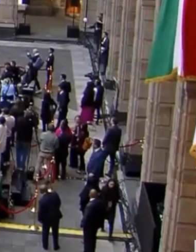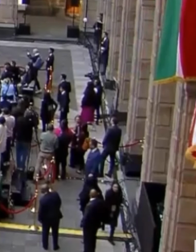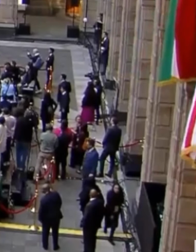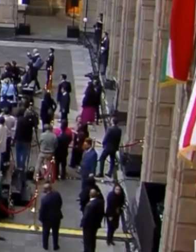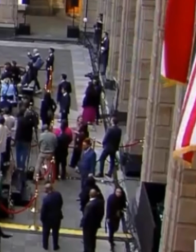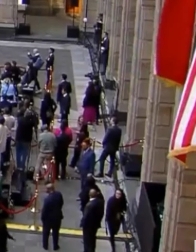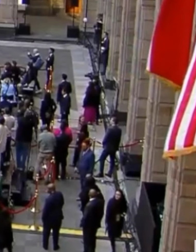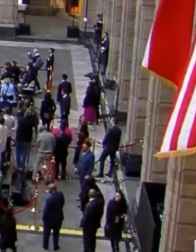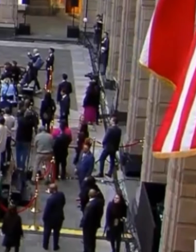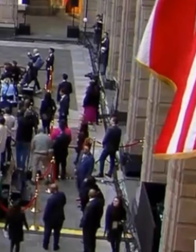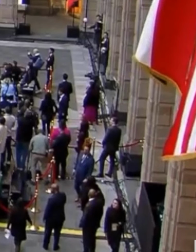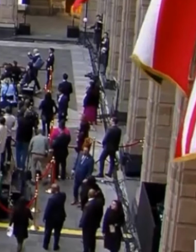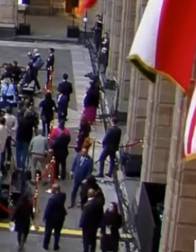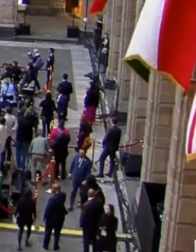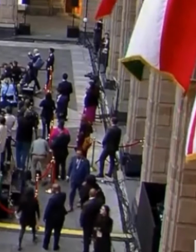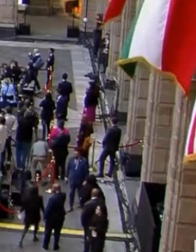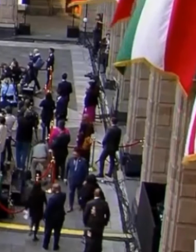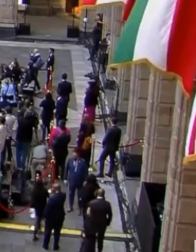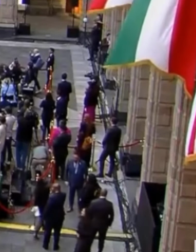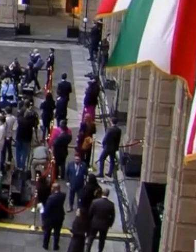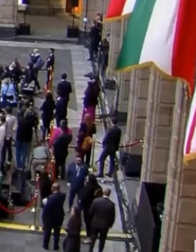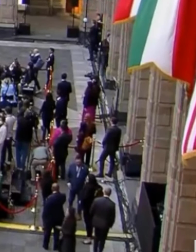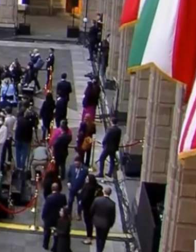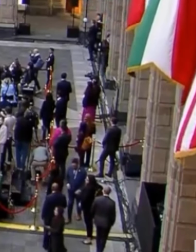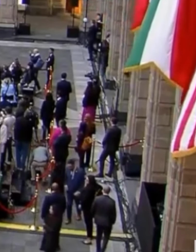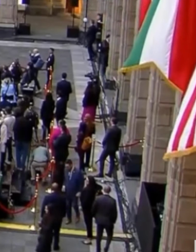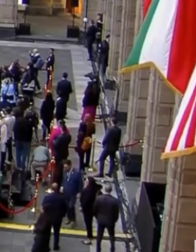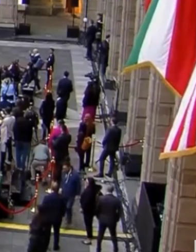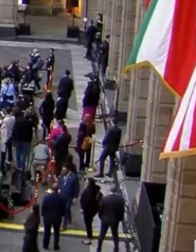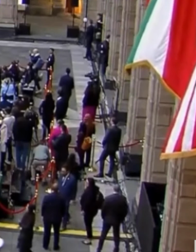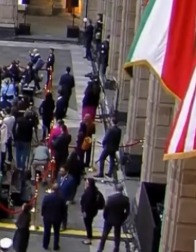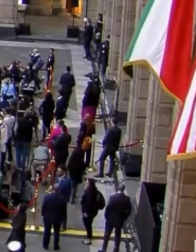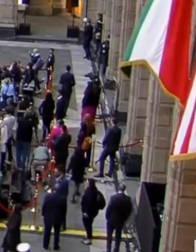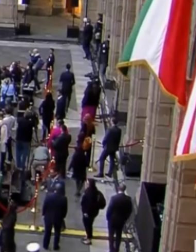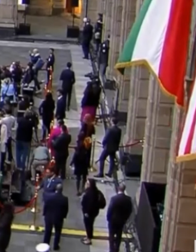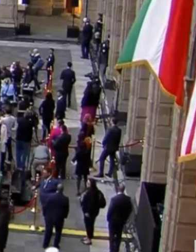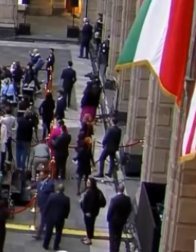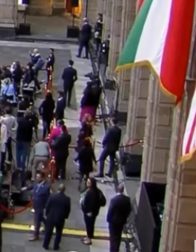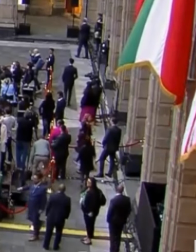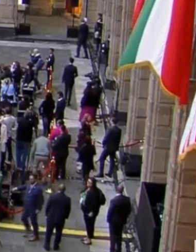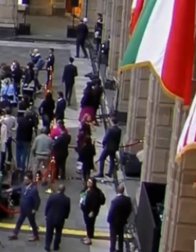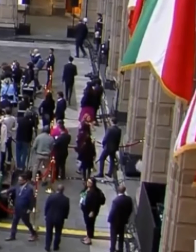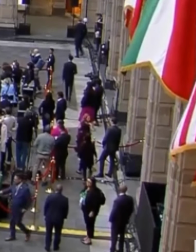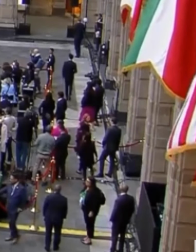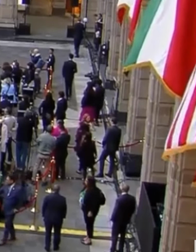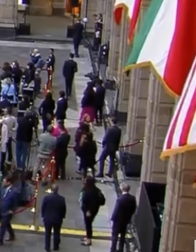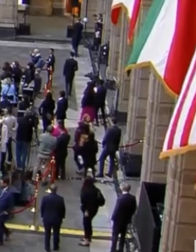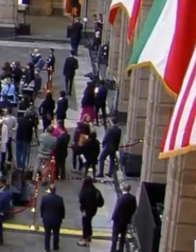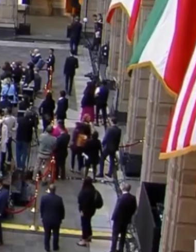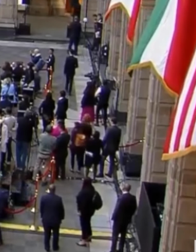Es así como finaliza esta ceremonia. Que tengan todos muy buenas tardes.